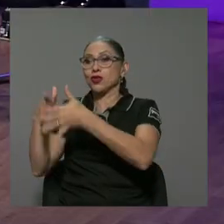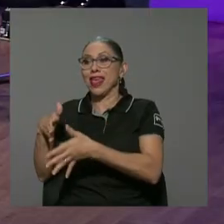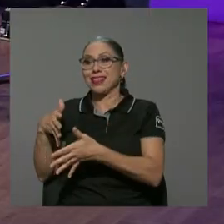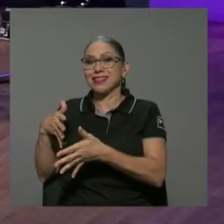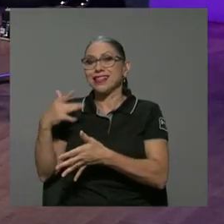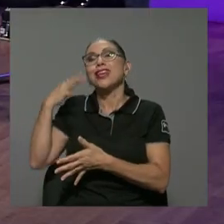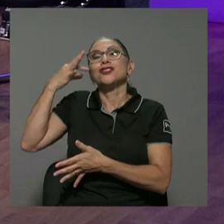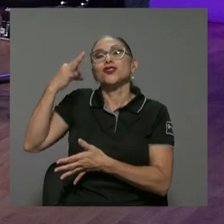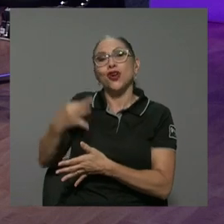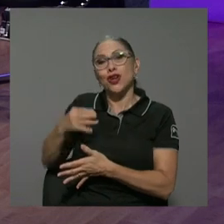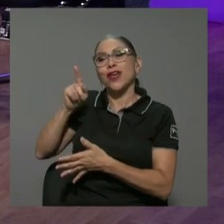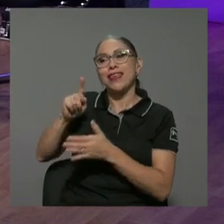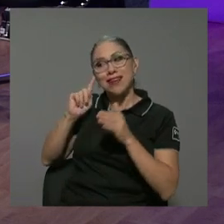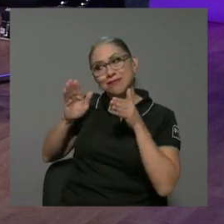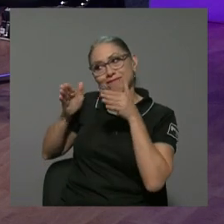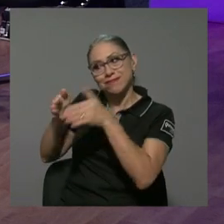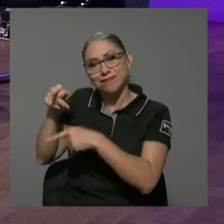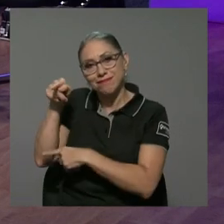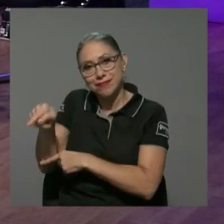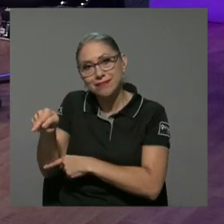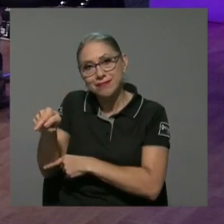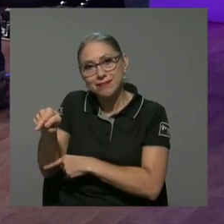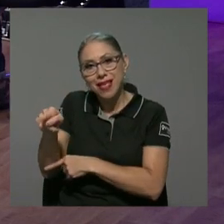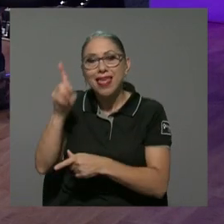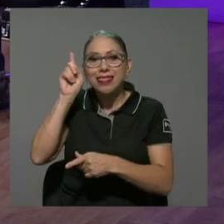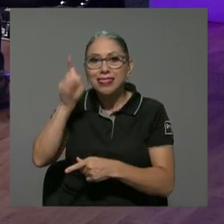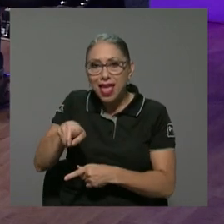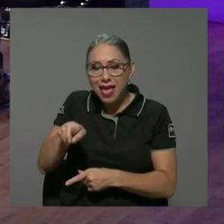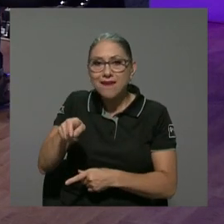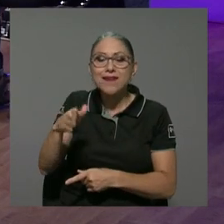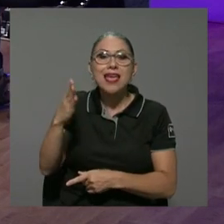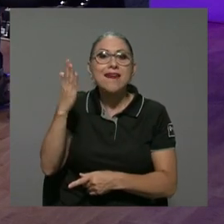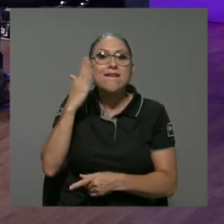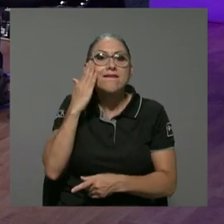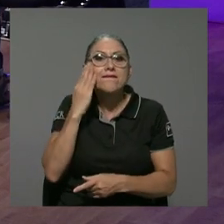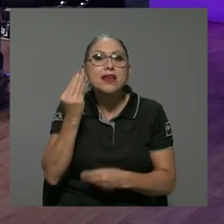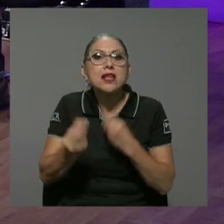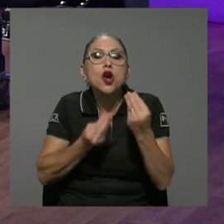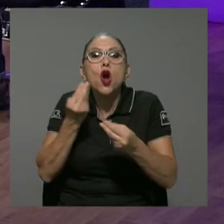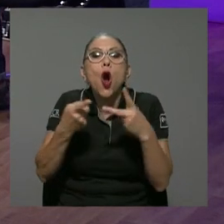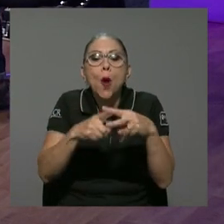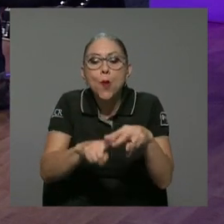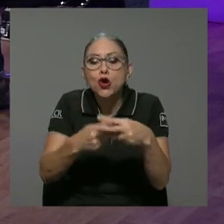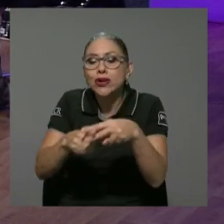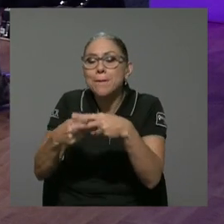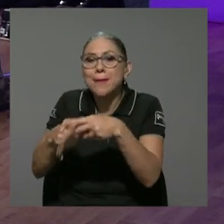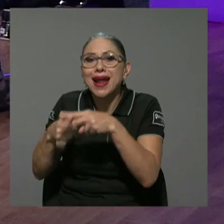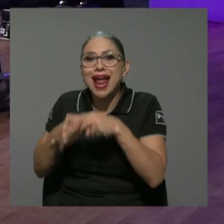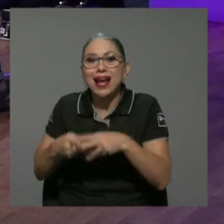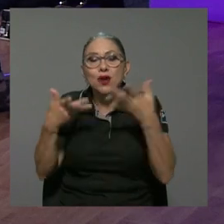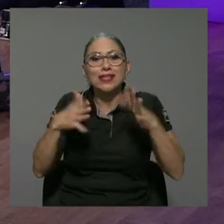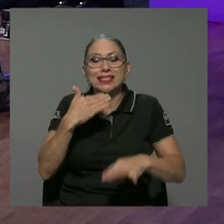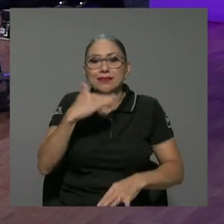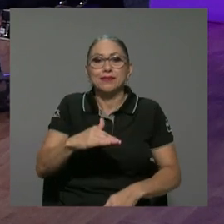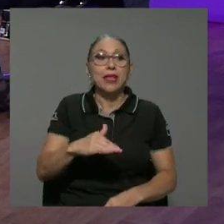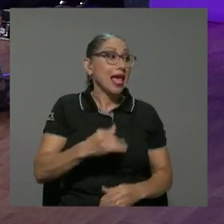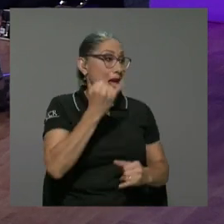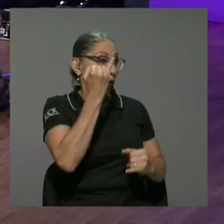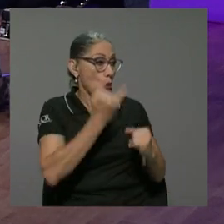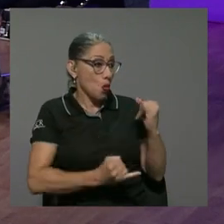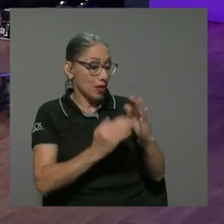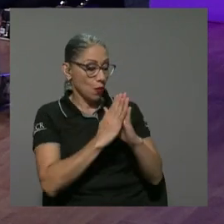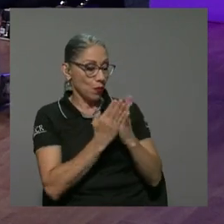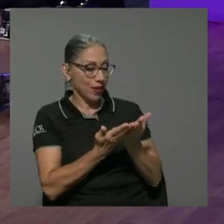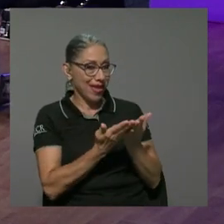inclina la balanza. Es decir, que hay que encontrar, reparar lo que está dañado. Claro, incluso el último estado de la educación decía